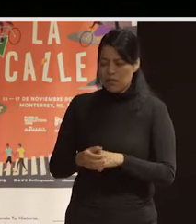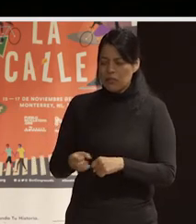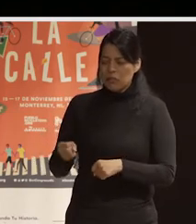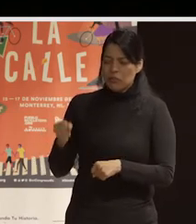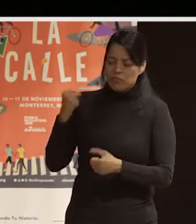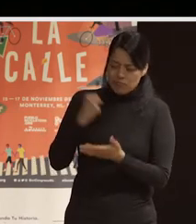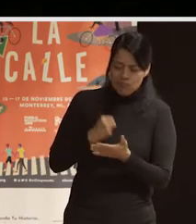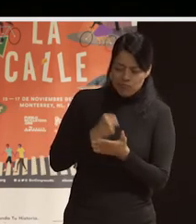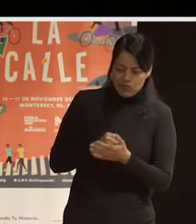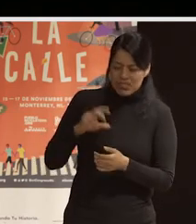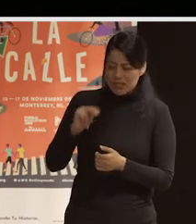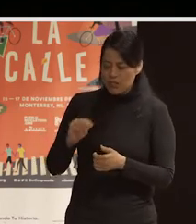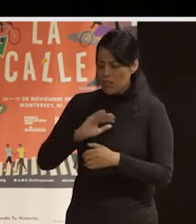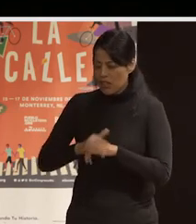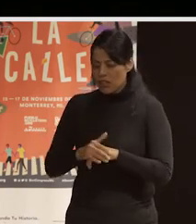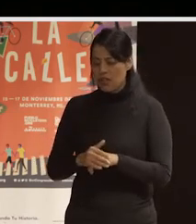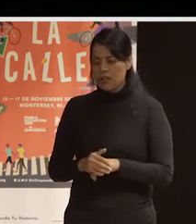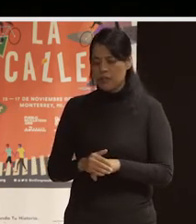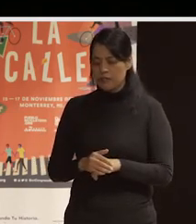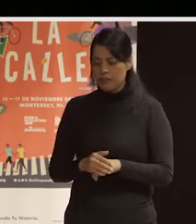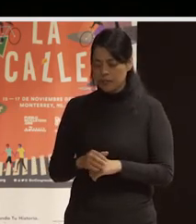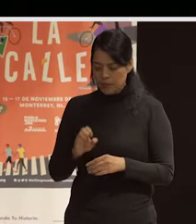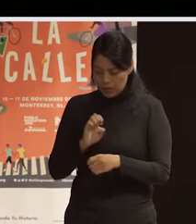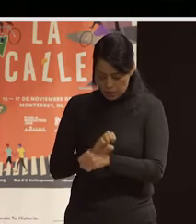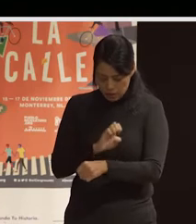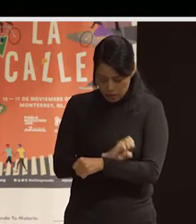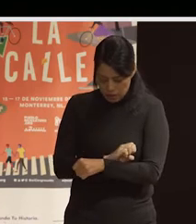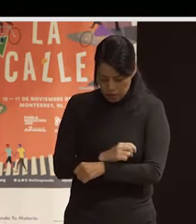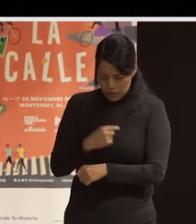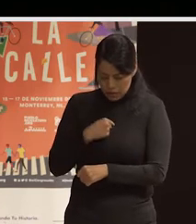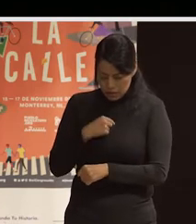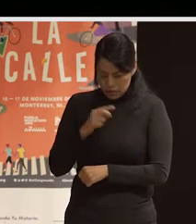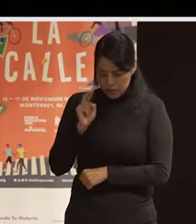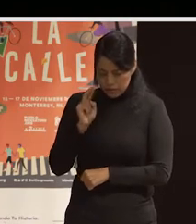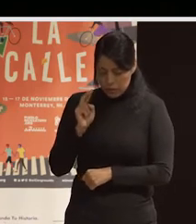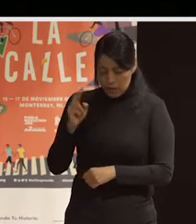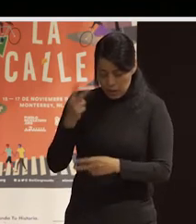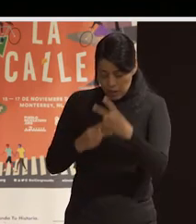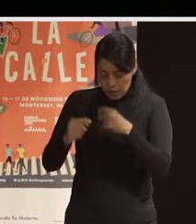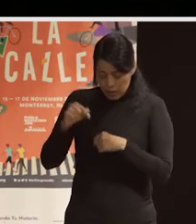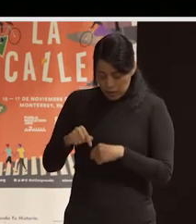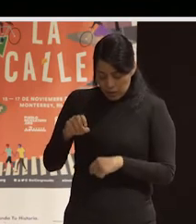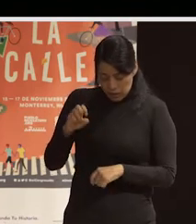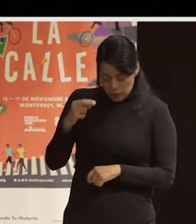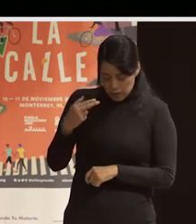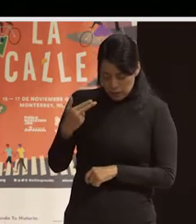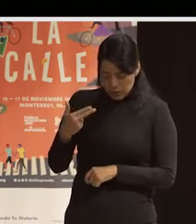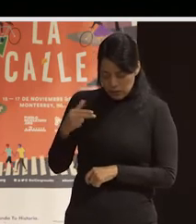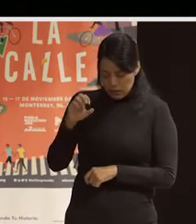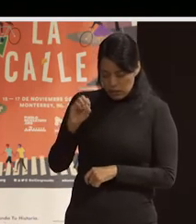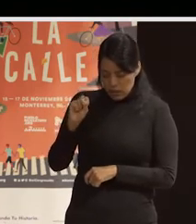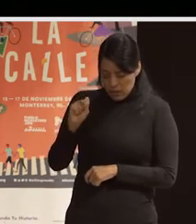otras entonces yo vengo de austin texas verdad aquí el norte